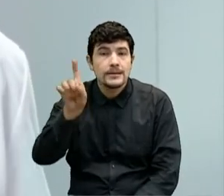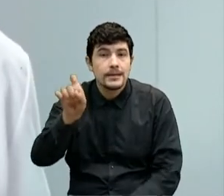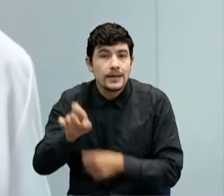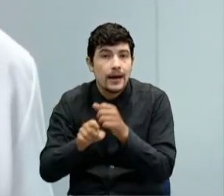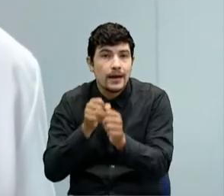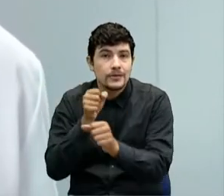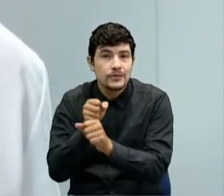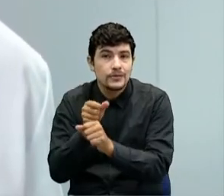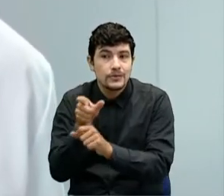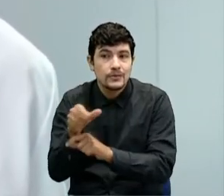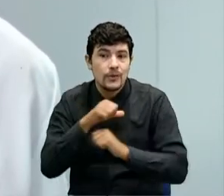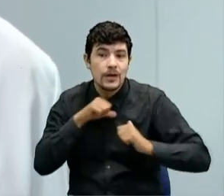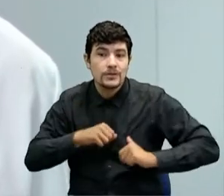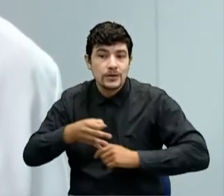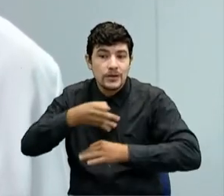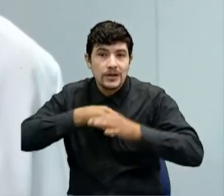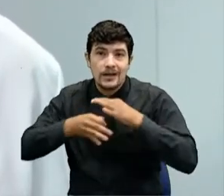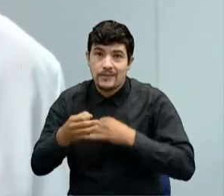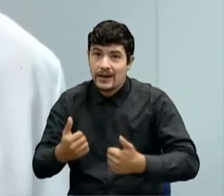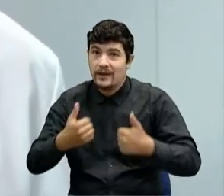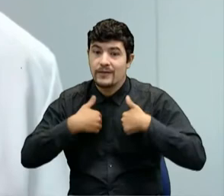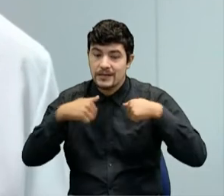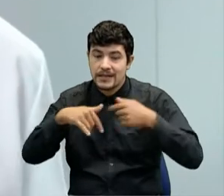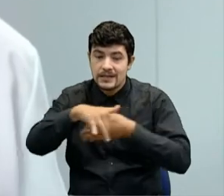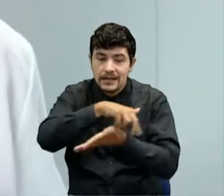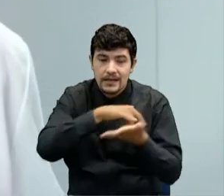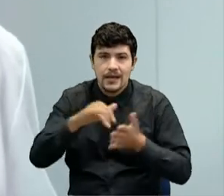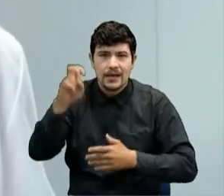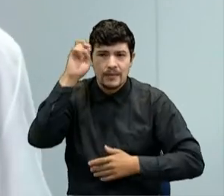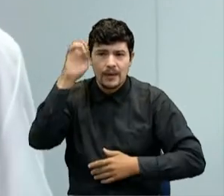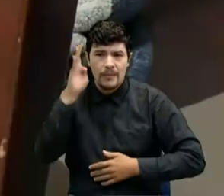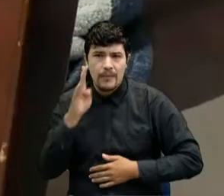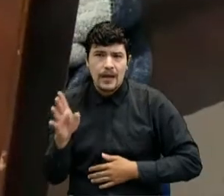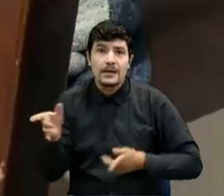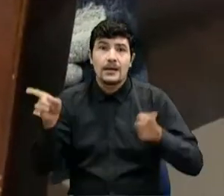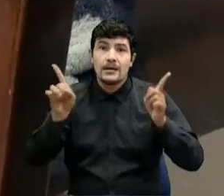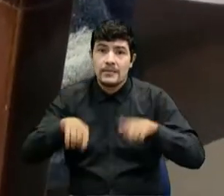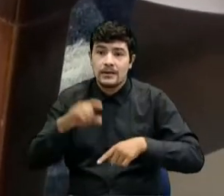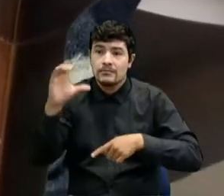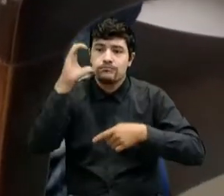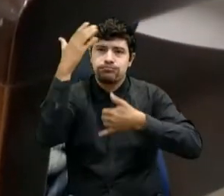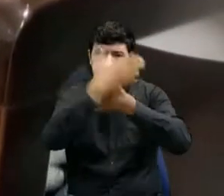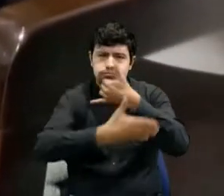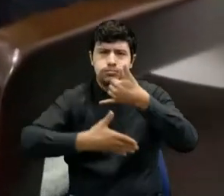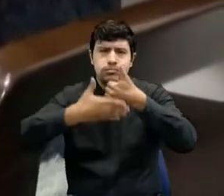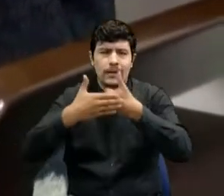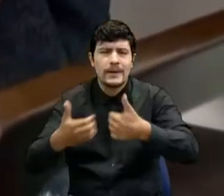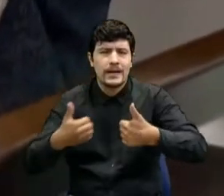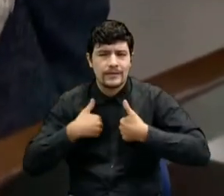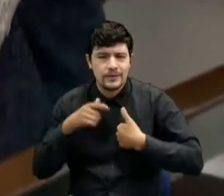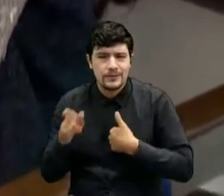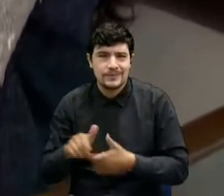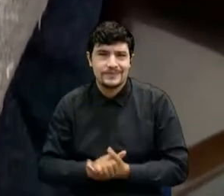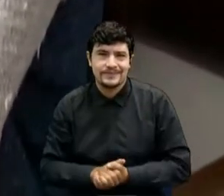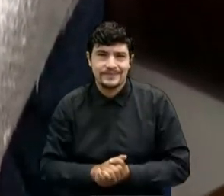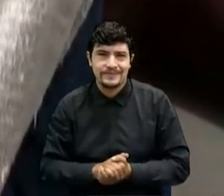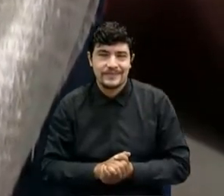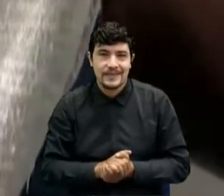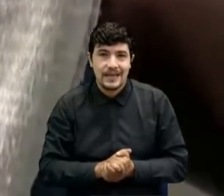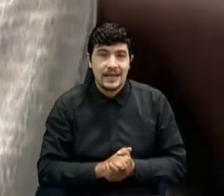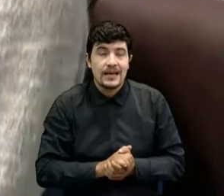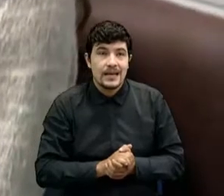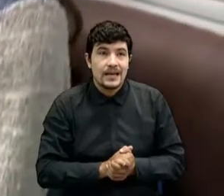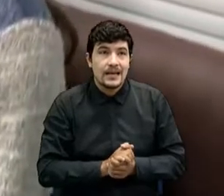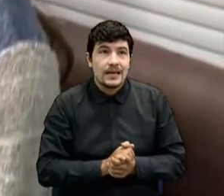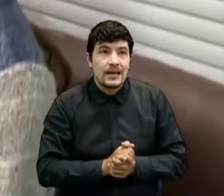no solamente de nuestra región, nuestros Santanderes, sino de toda Colombia. La expectativa de vida para estos pacientes depende de